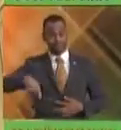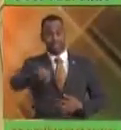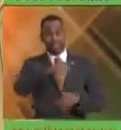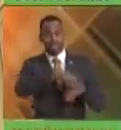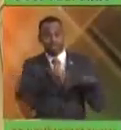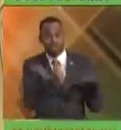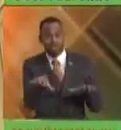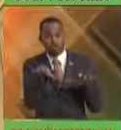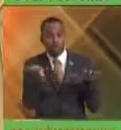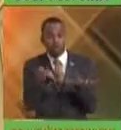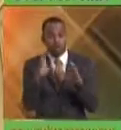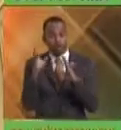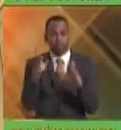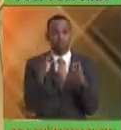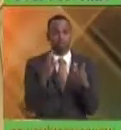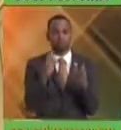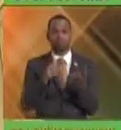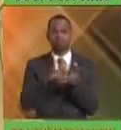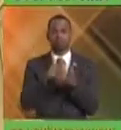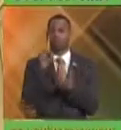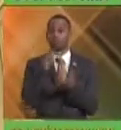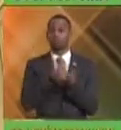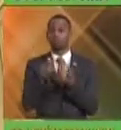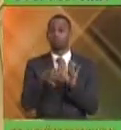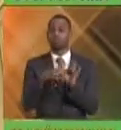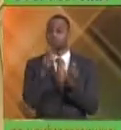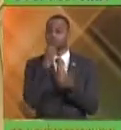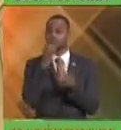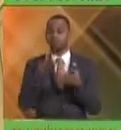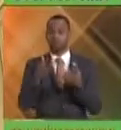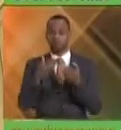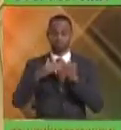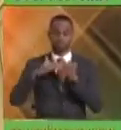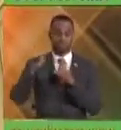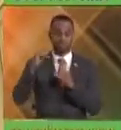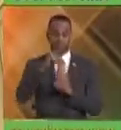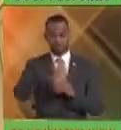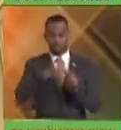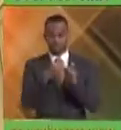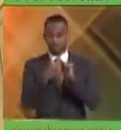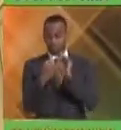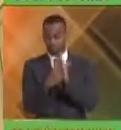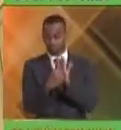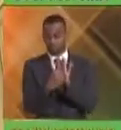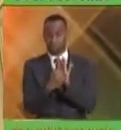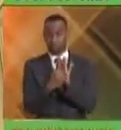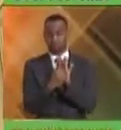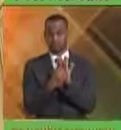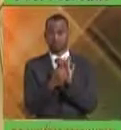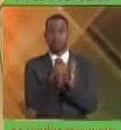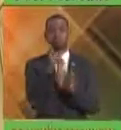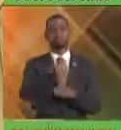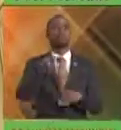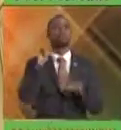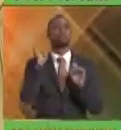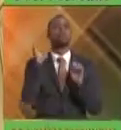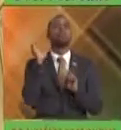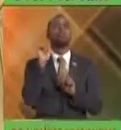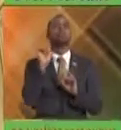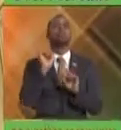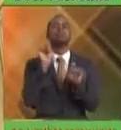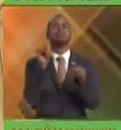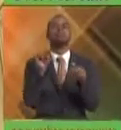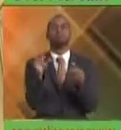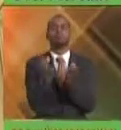atendiendo a más de un millón de dominicanos que viven con discapacidad y ese es mi millón de dominicanos va a ir a consumir en esa